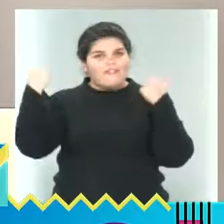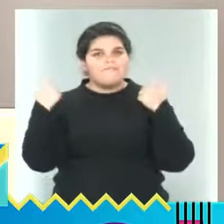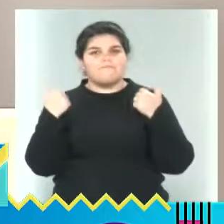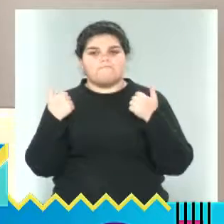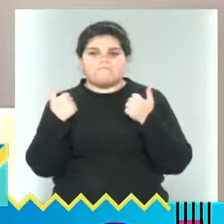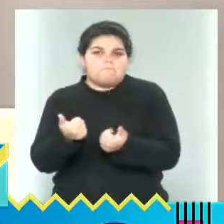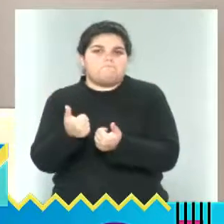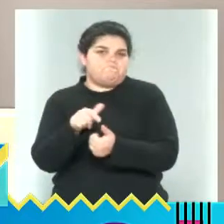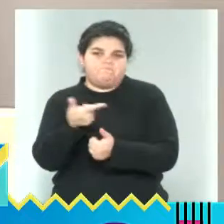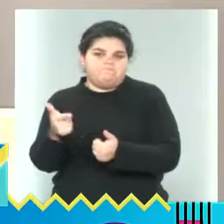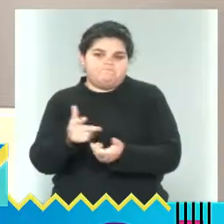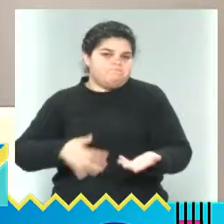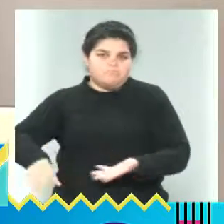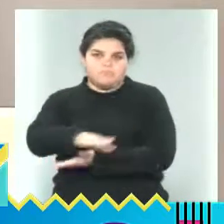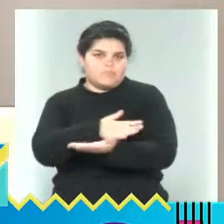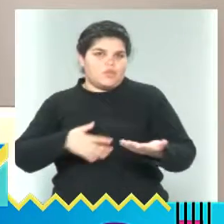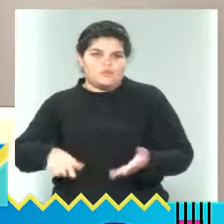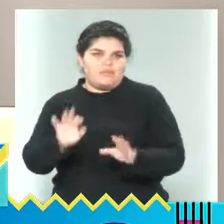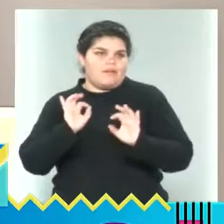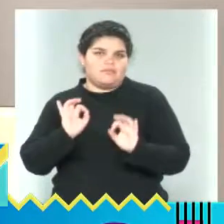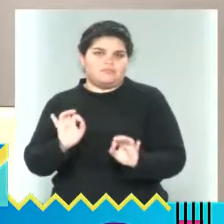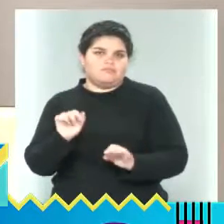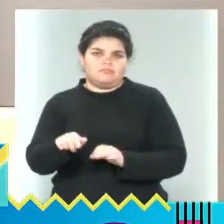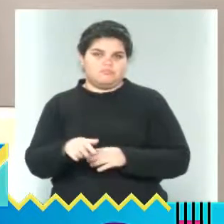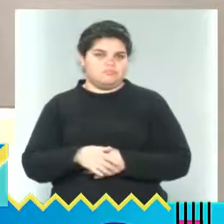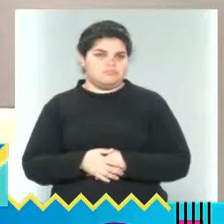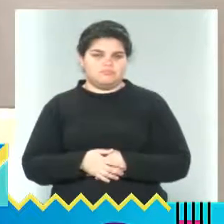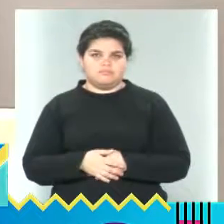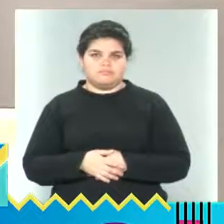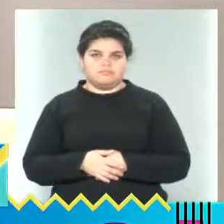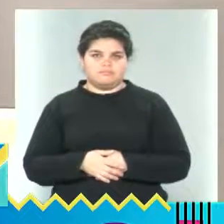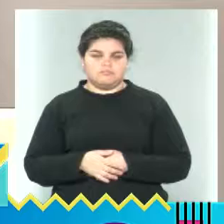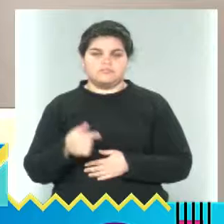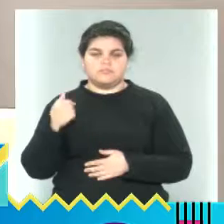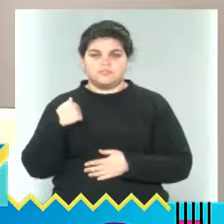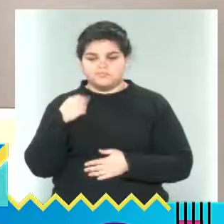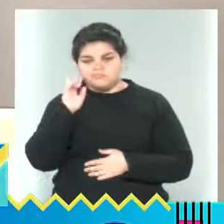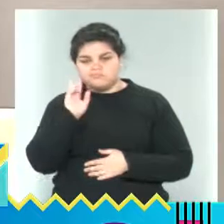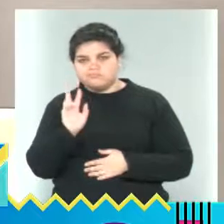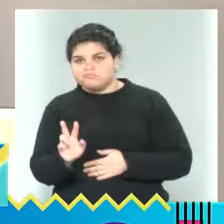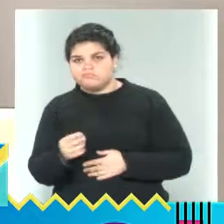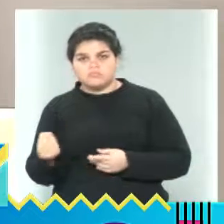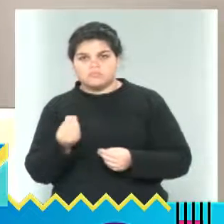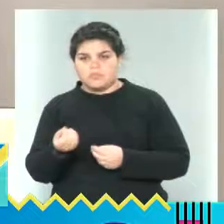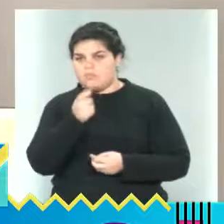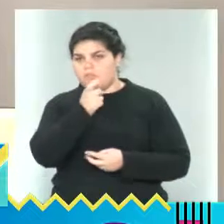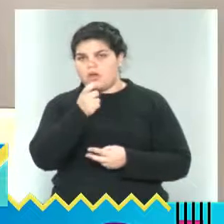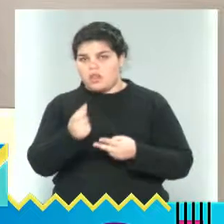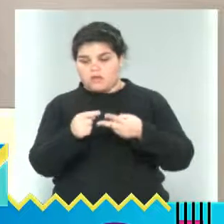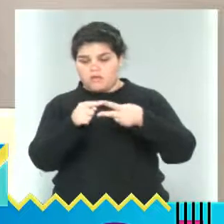nivel sociedad en general, sociedad global. Yo veo como que hay dos palabras clave